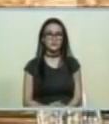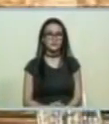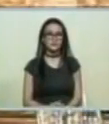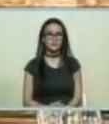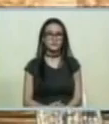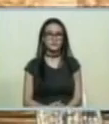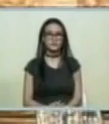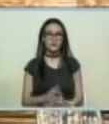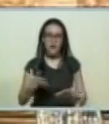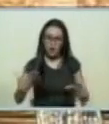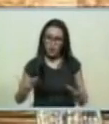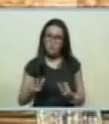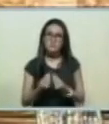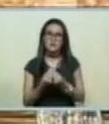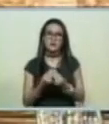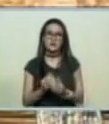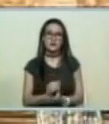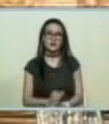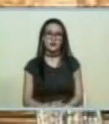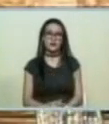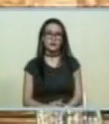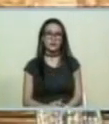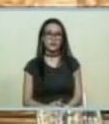auxiliados, acompañados,